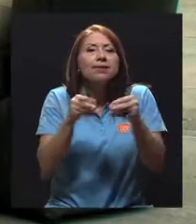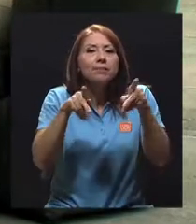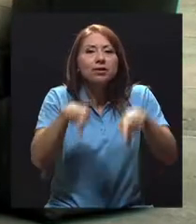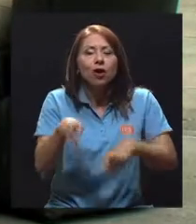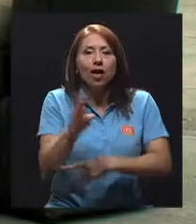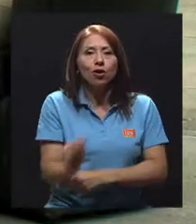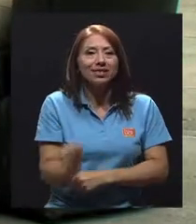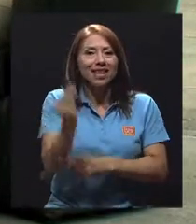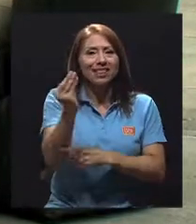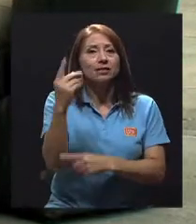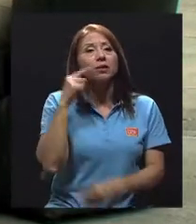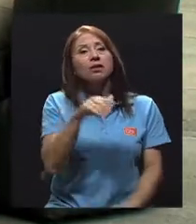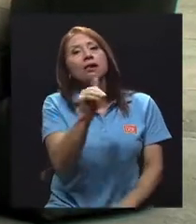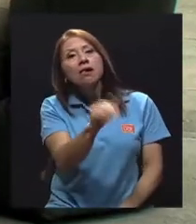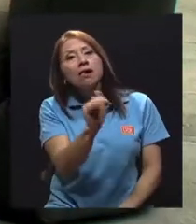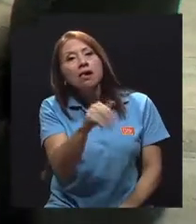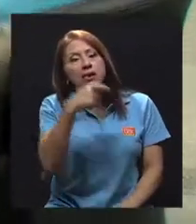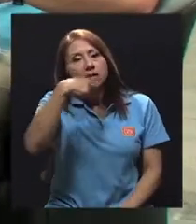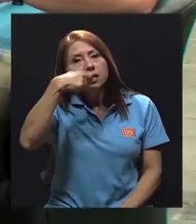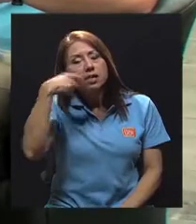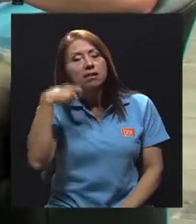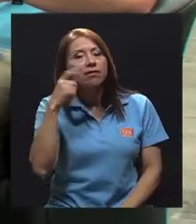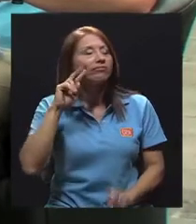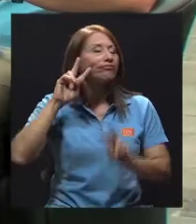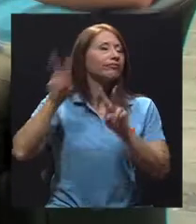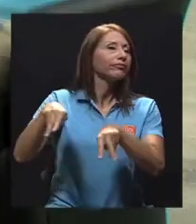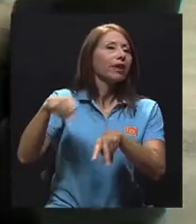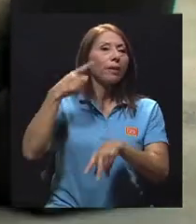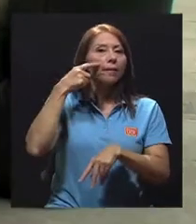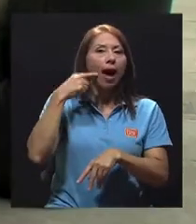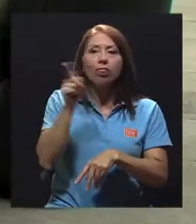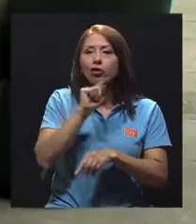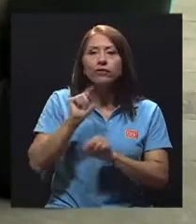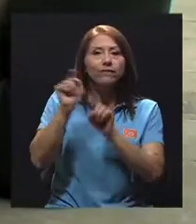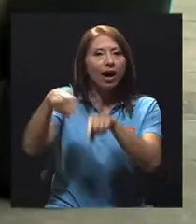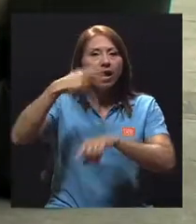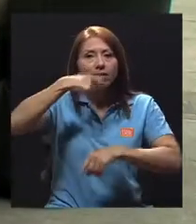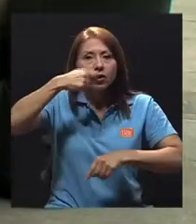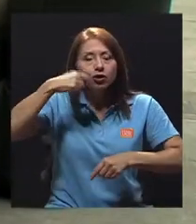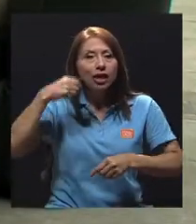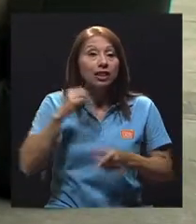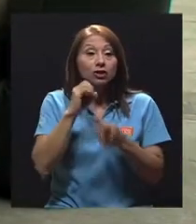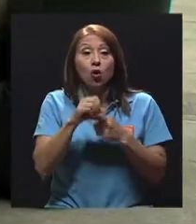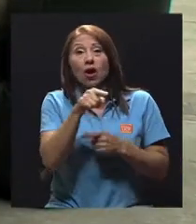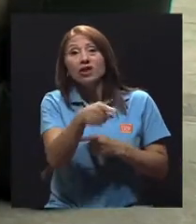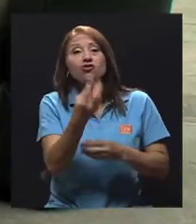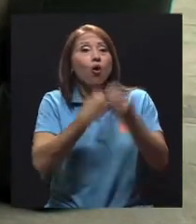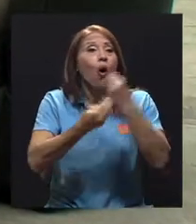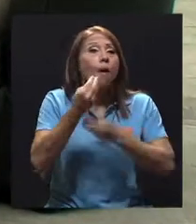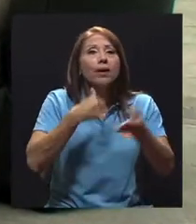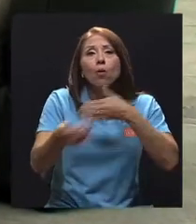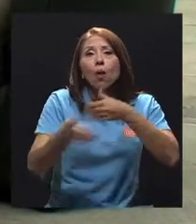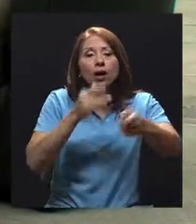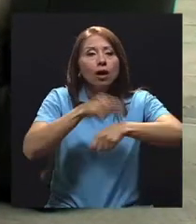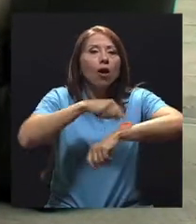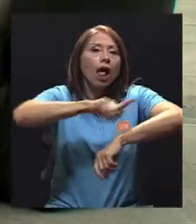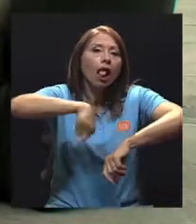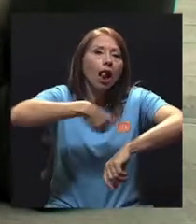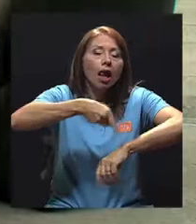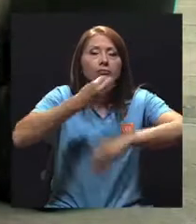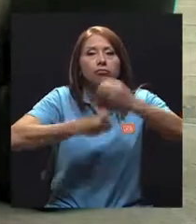adolescentes, porque cuesta más que se laven los dientes, porque no hacen caso al papá de ir a lavarse los dientes, porque comen a todas